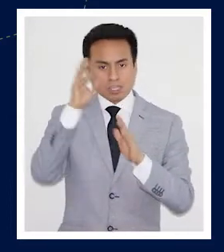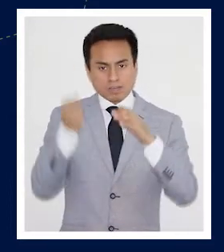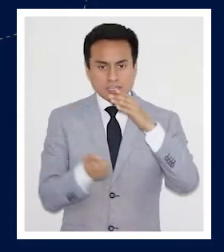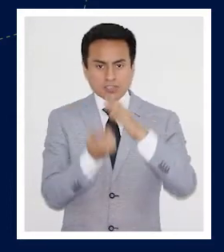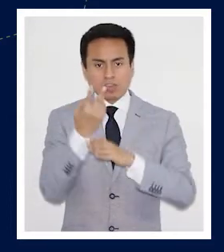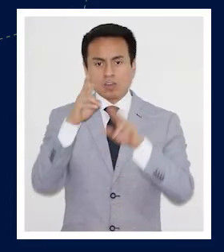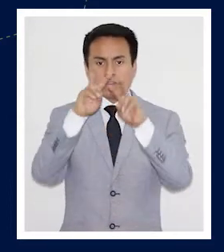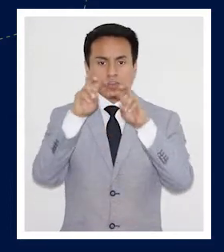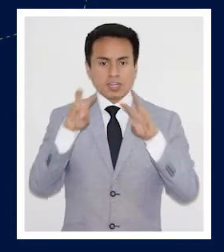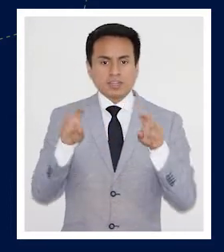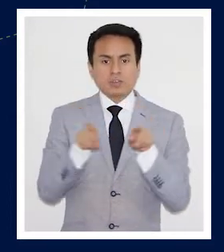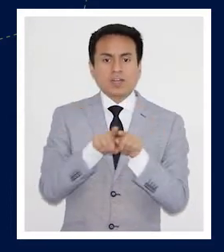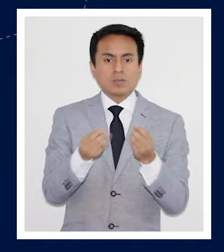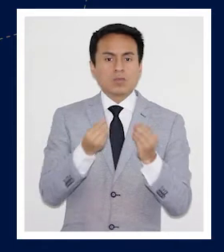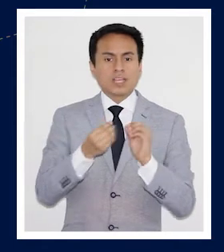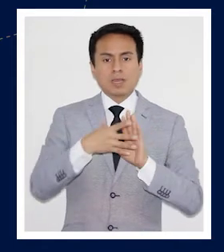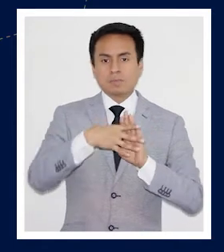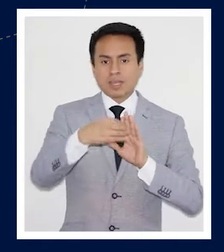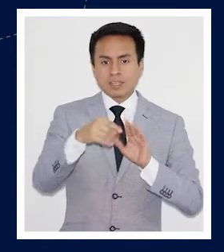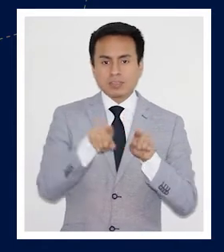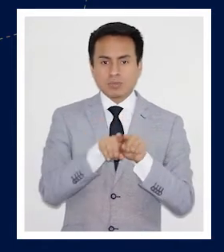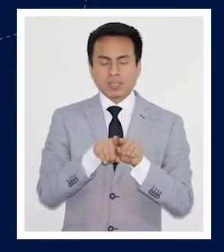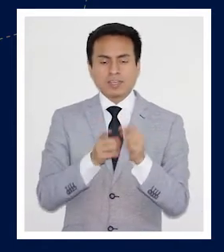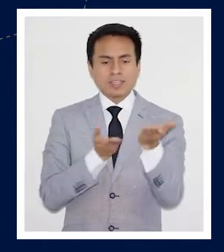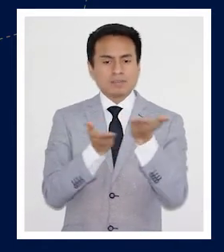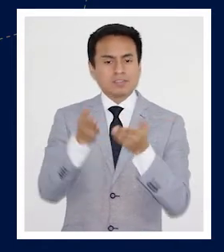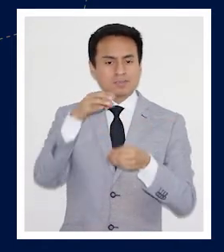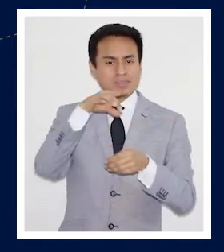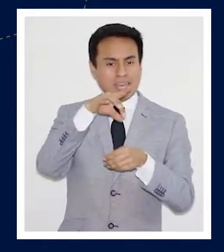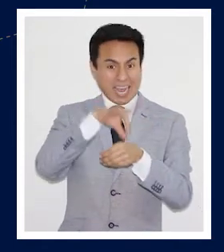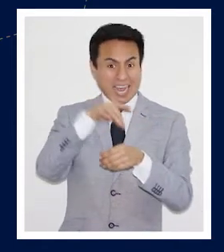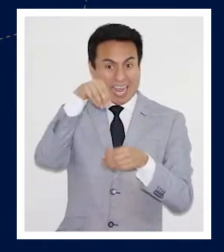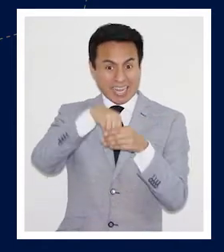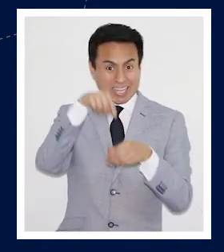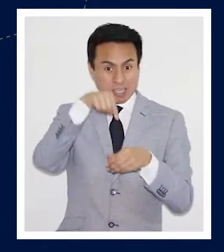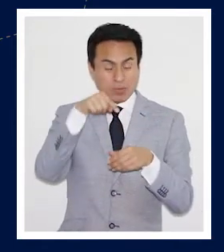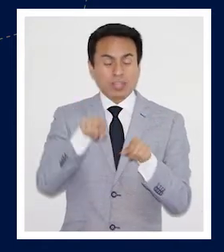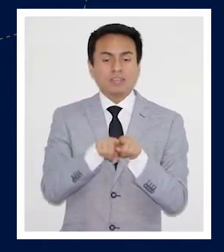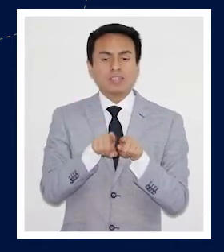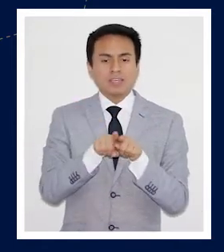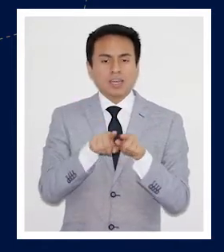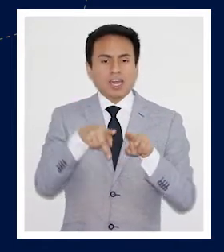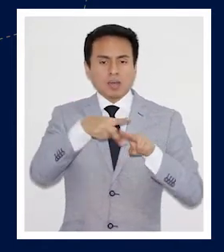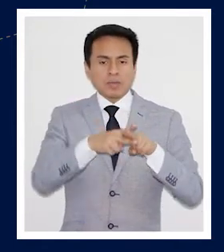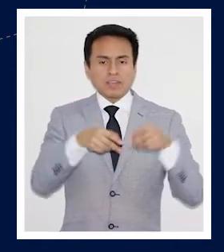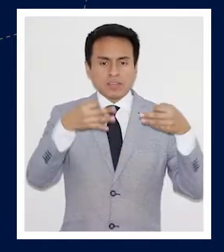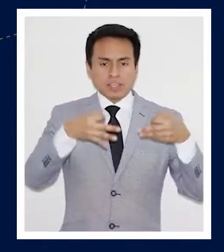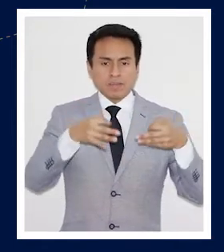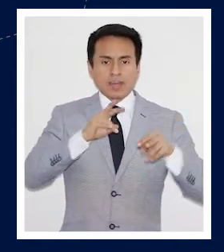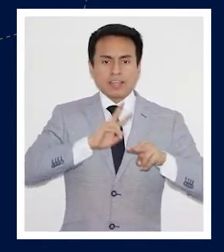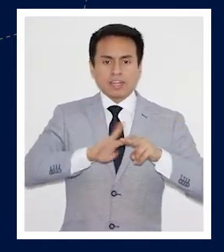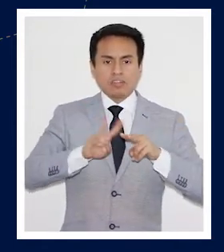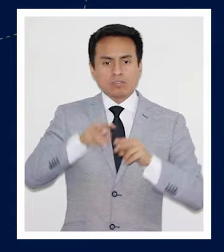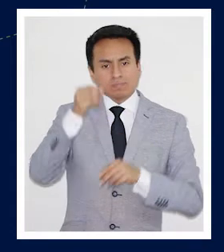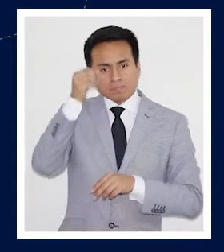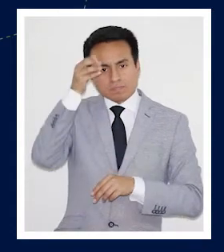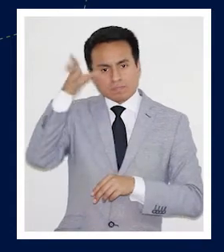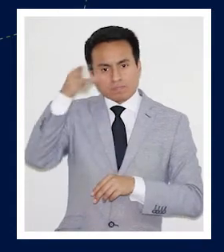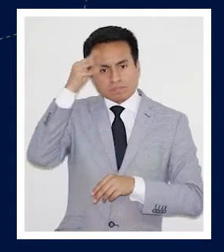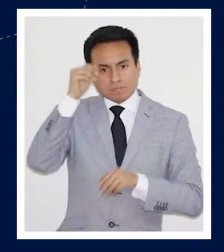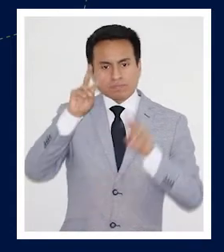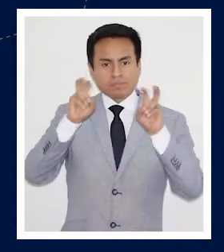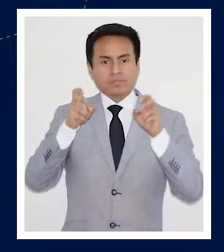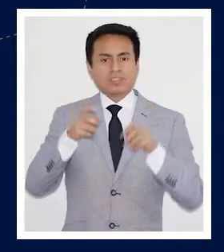establecer la innovación forense como una buena práctica dentro del servicio y como una herramienta efectiva para la generación